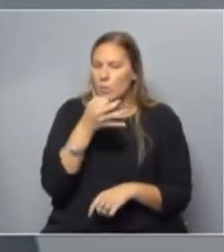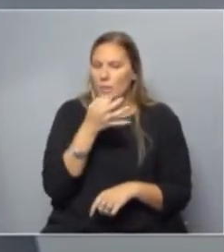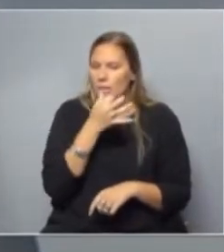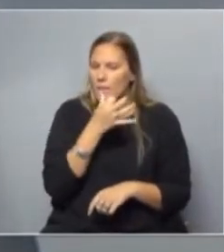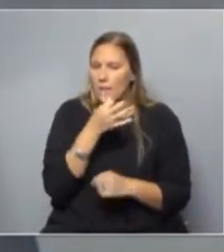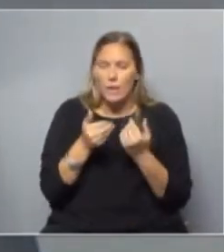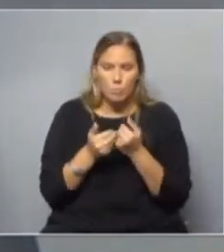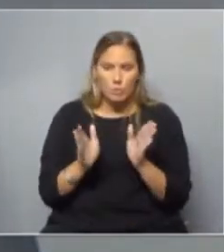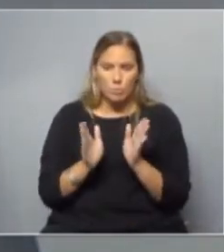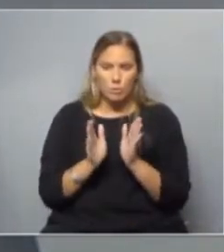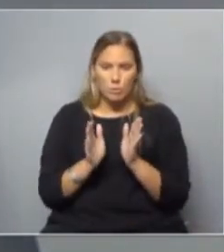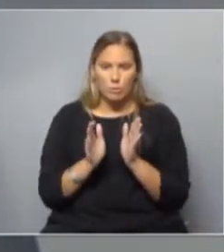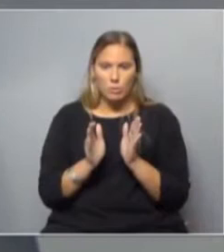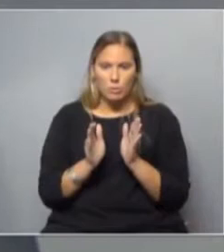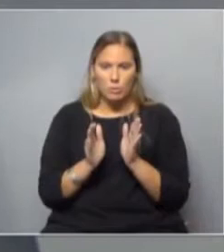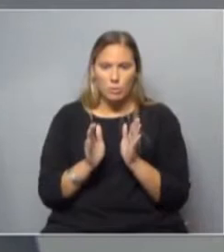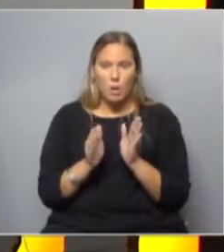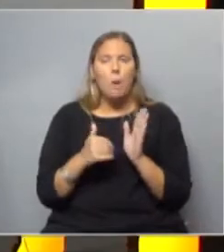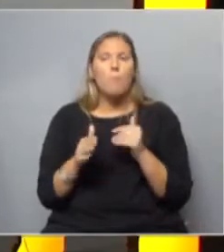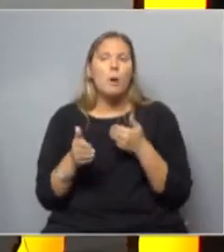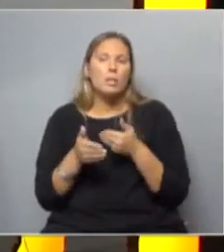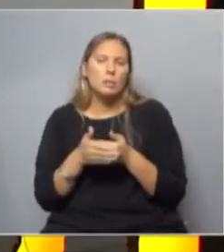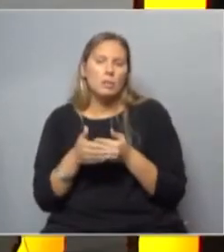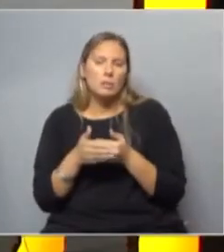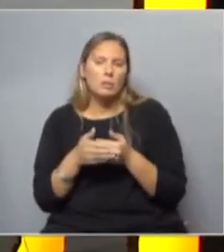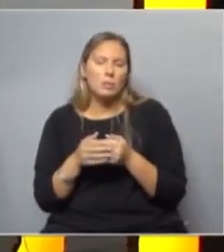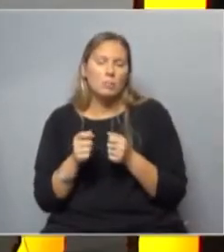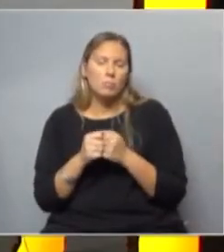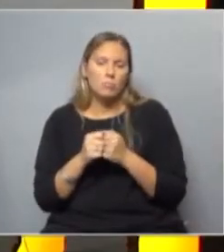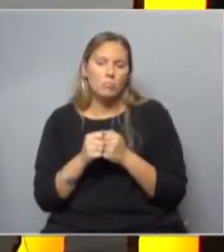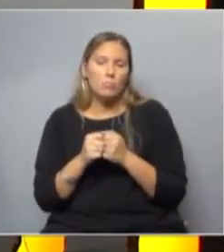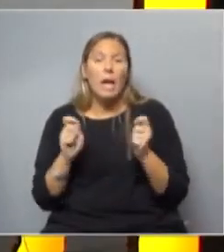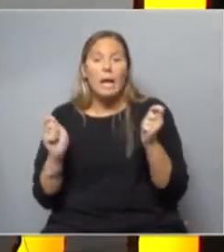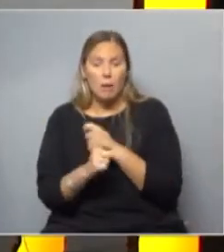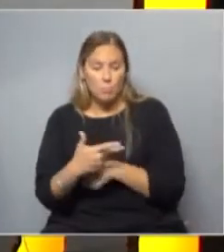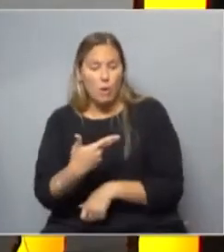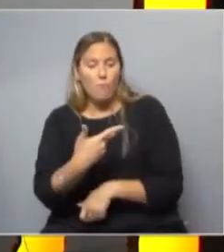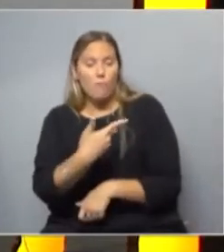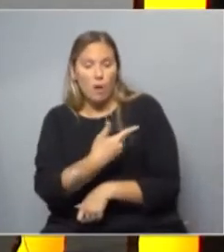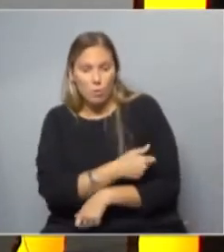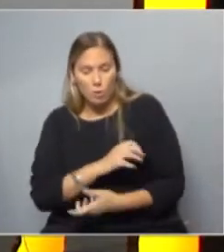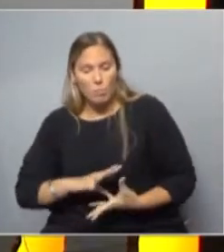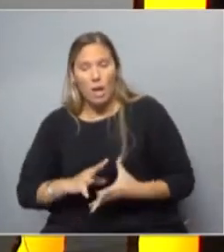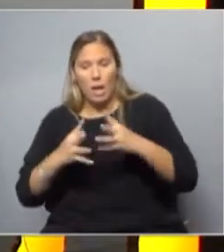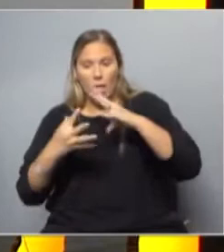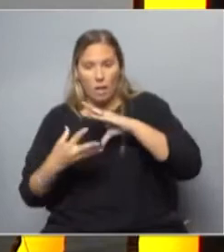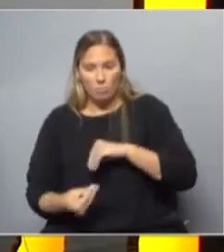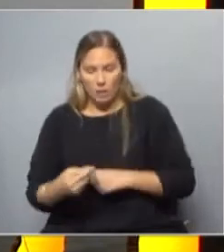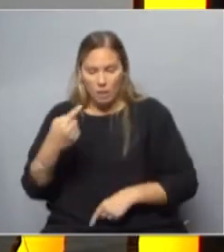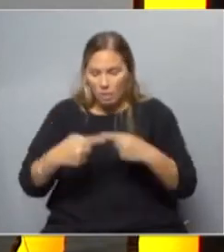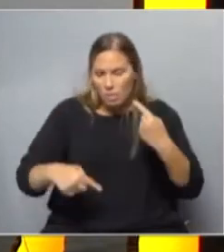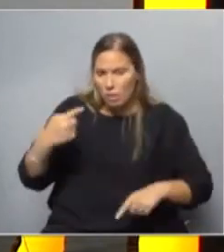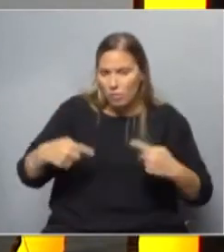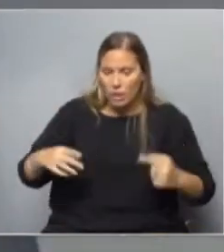dijiste al principio. ¿De qué estamos más cerca? ¿De una reformulación de la vacuna para adaptarla, digamos, a las variedades que hoy